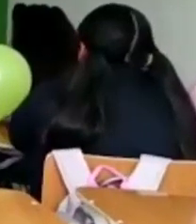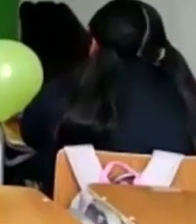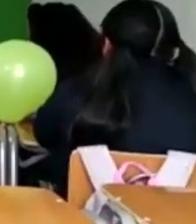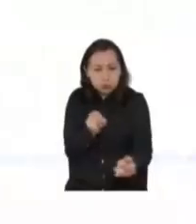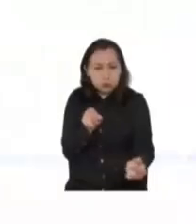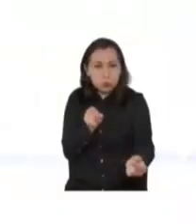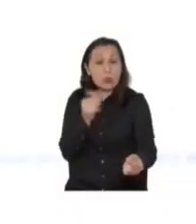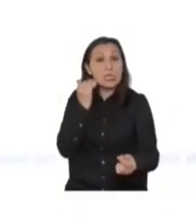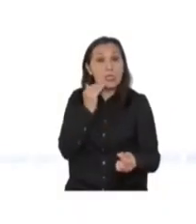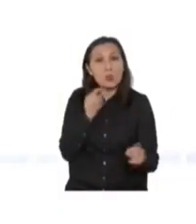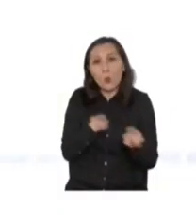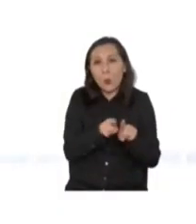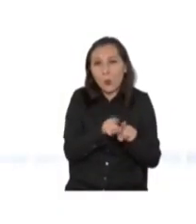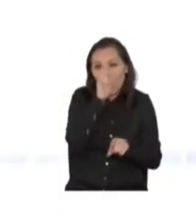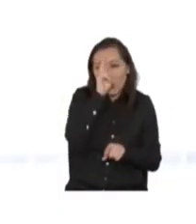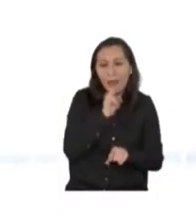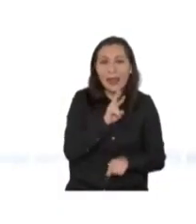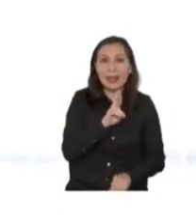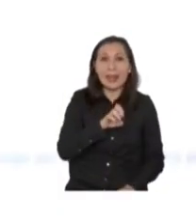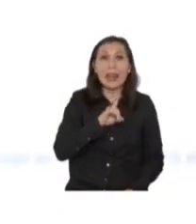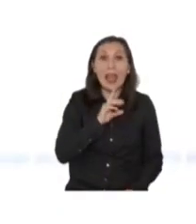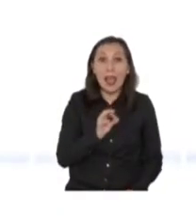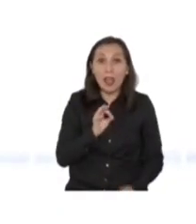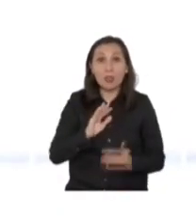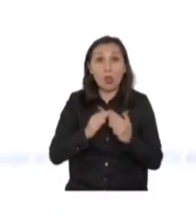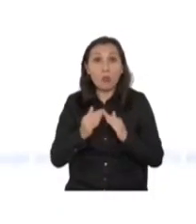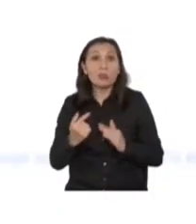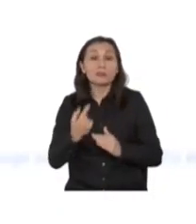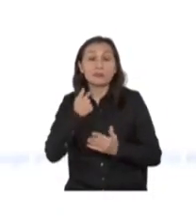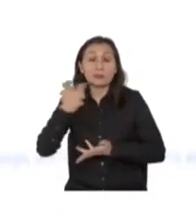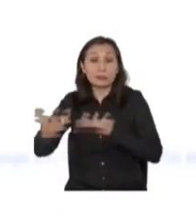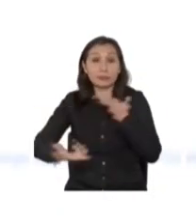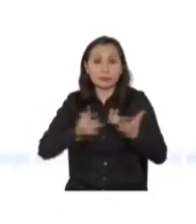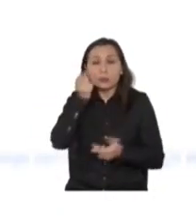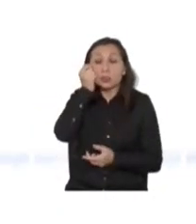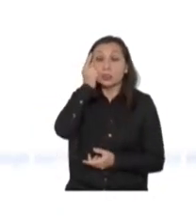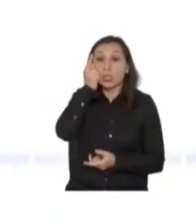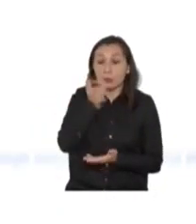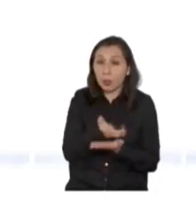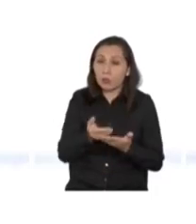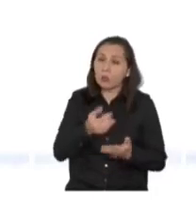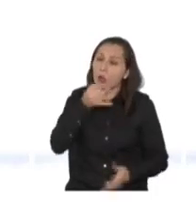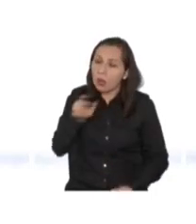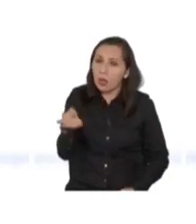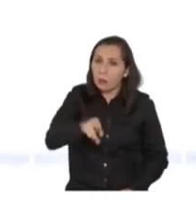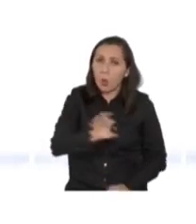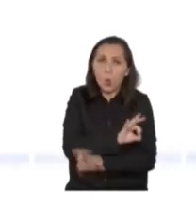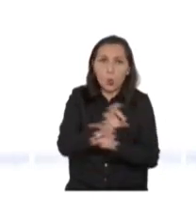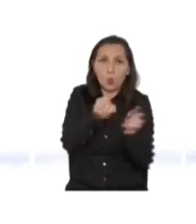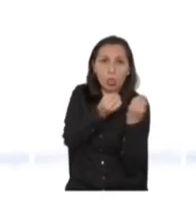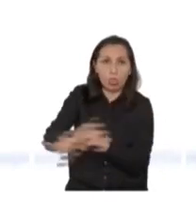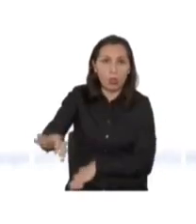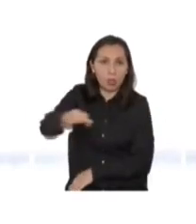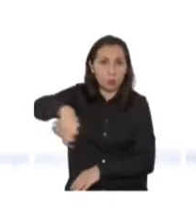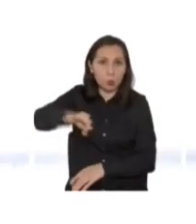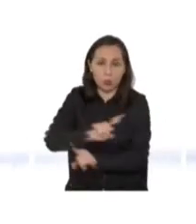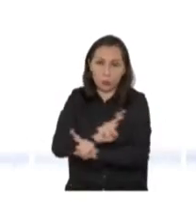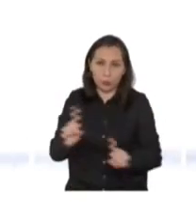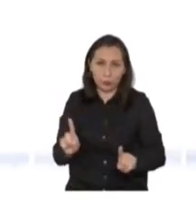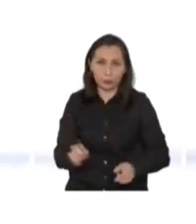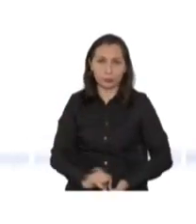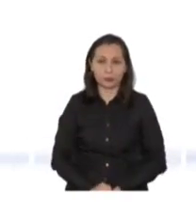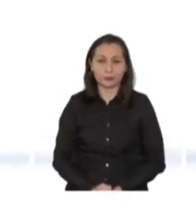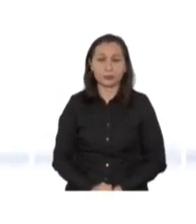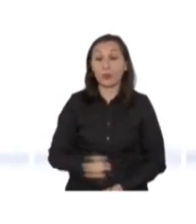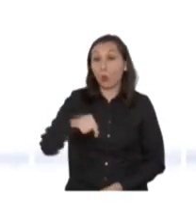como a la delegada que tenemos que llegar por lo menos a 45 casas diarias instaladas, y